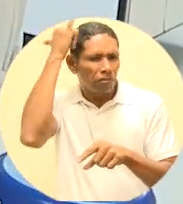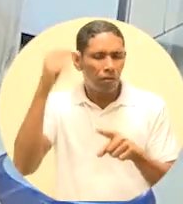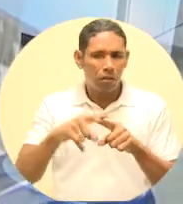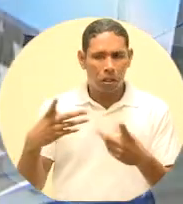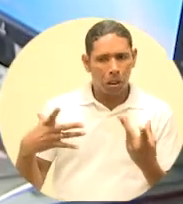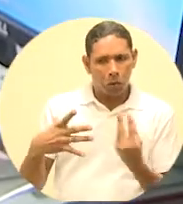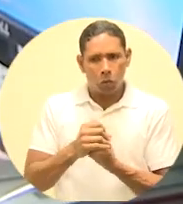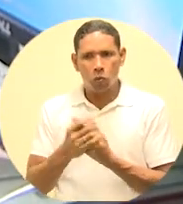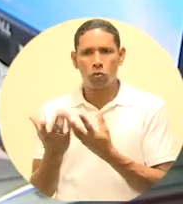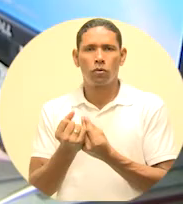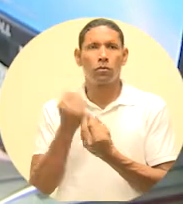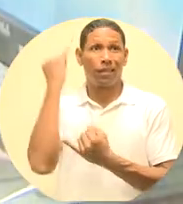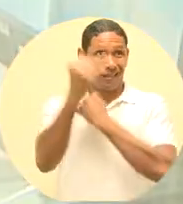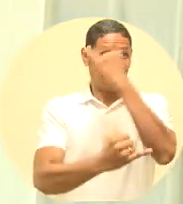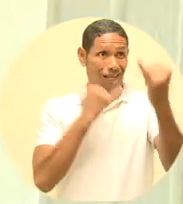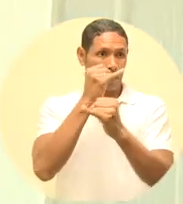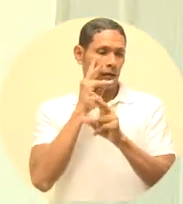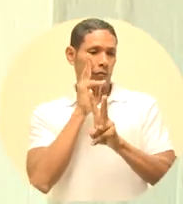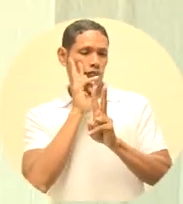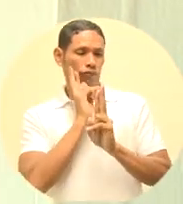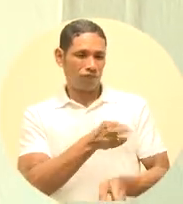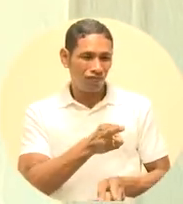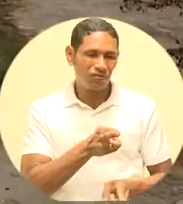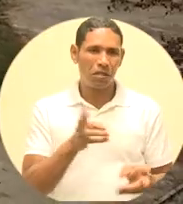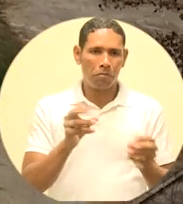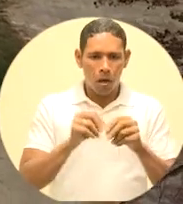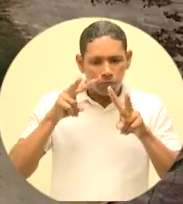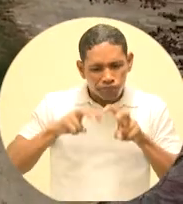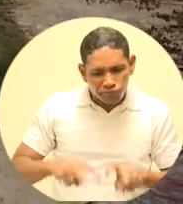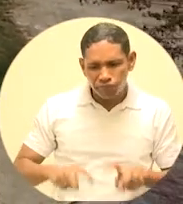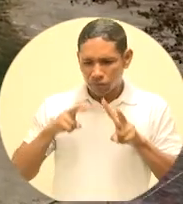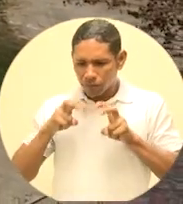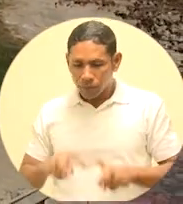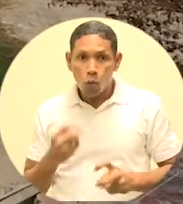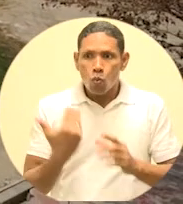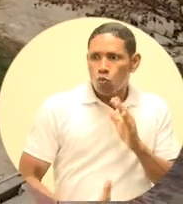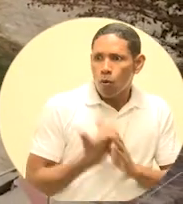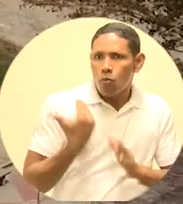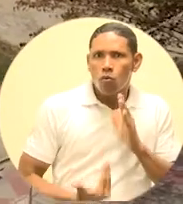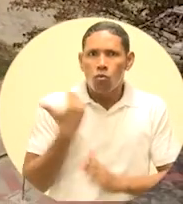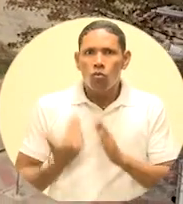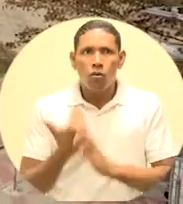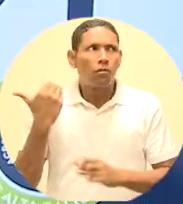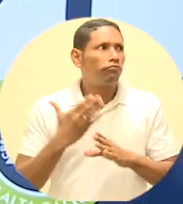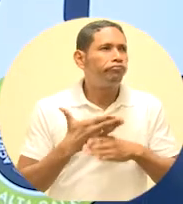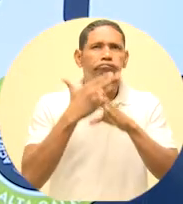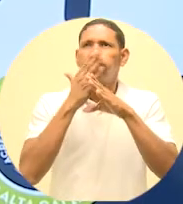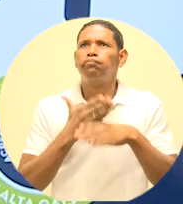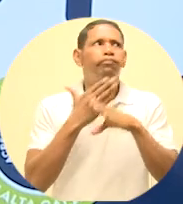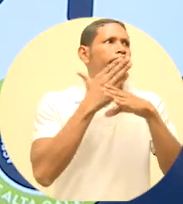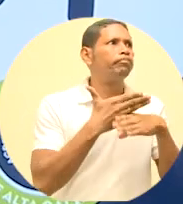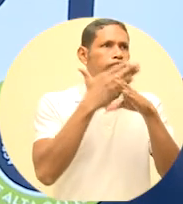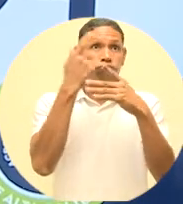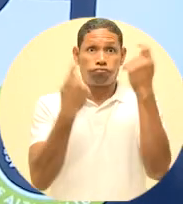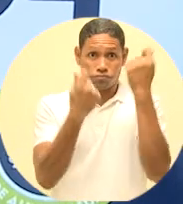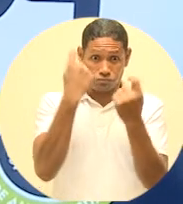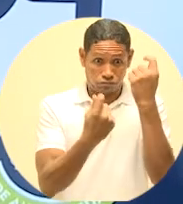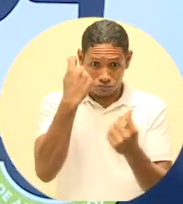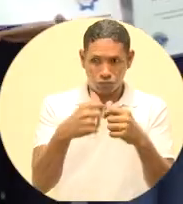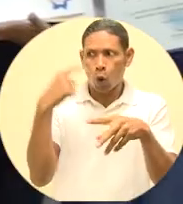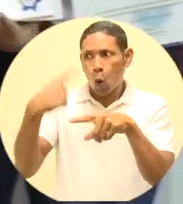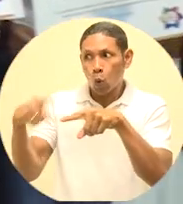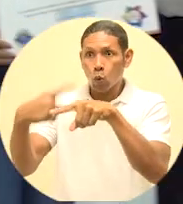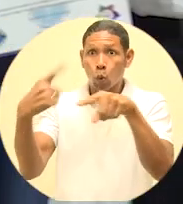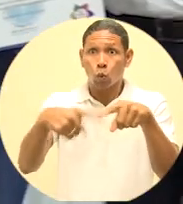desarrollo académico, inclusión, internacionalización, logros en investigación e innovación, infraestructura,